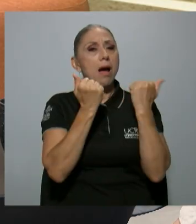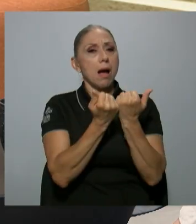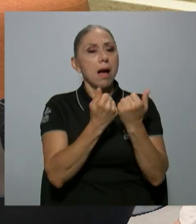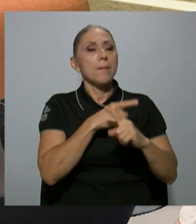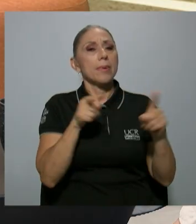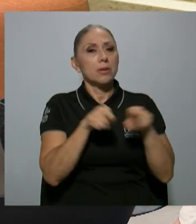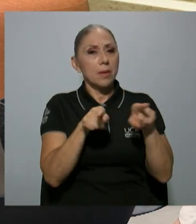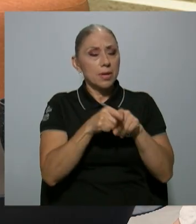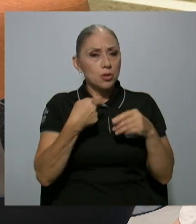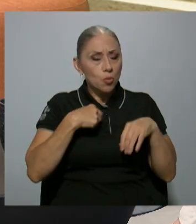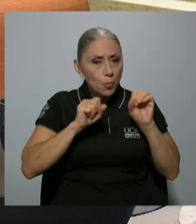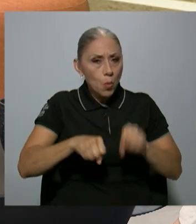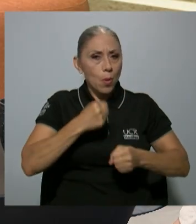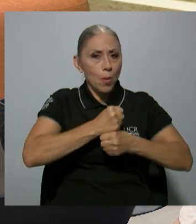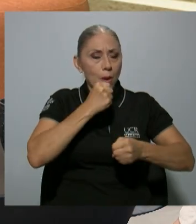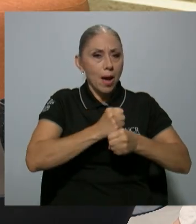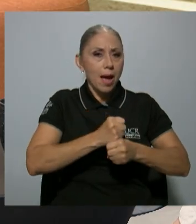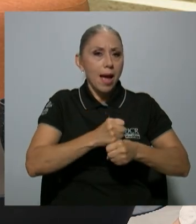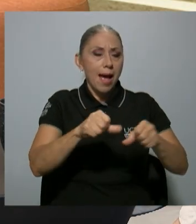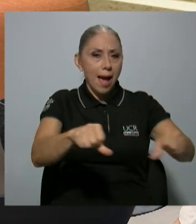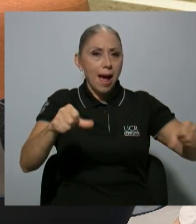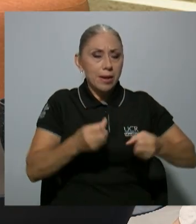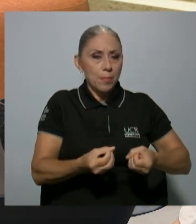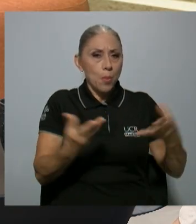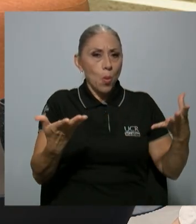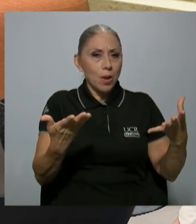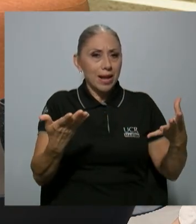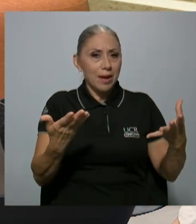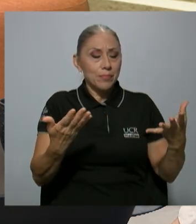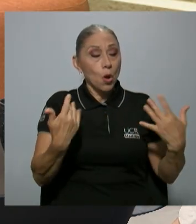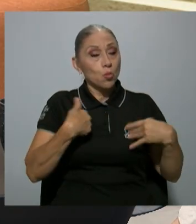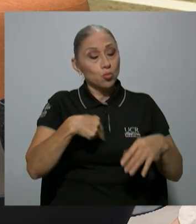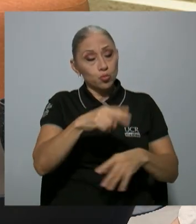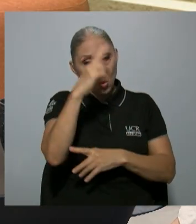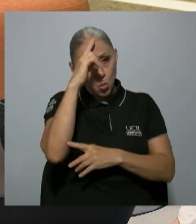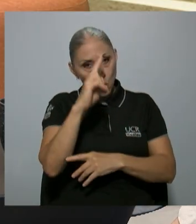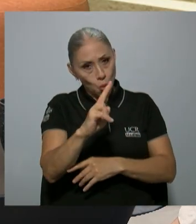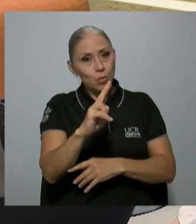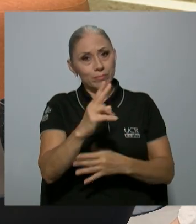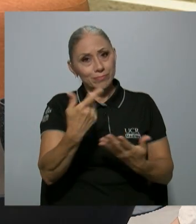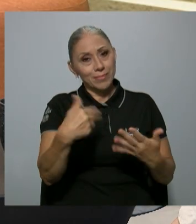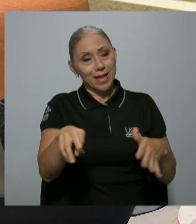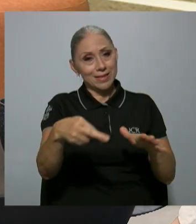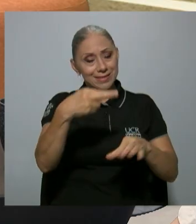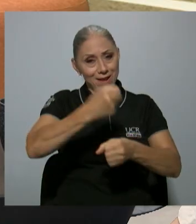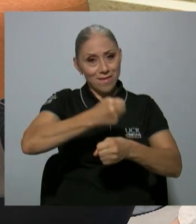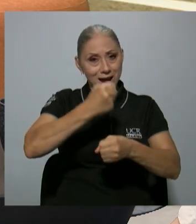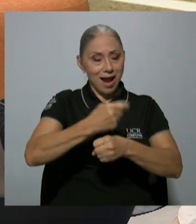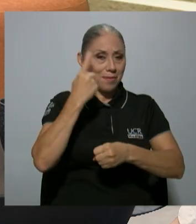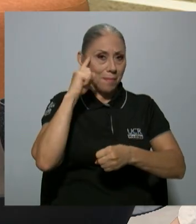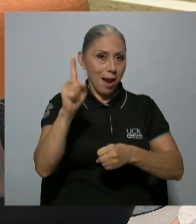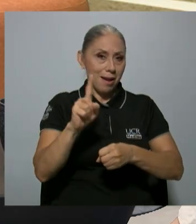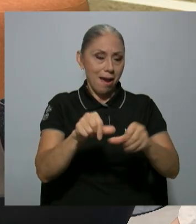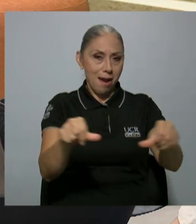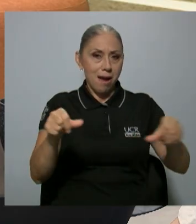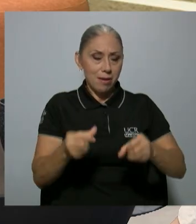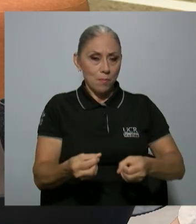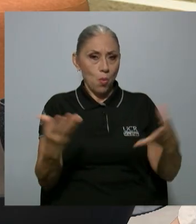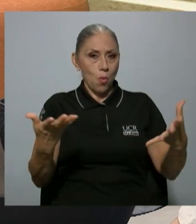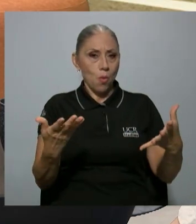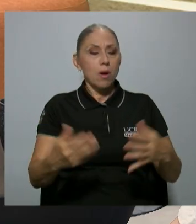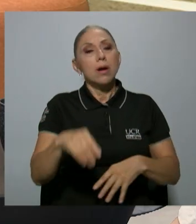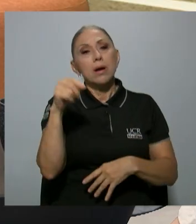de ejercer en la función pública, el inmenso honor que es representar, bueno, que es trabajar para la función pública, y pues